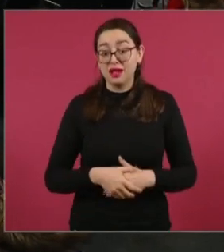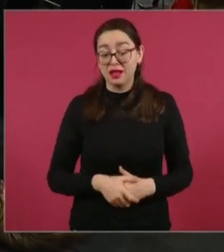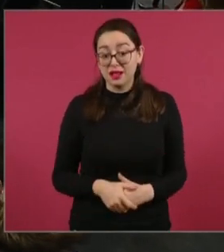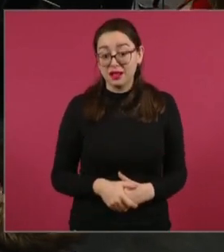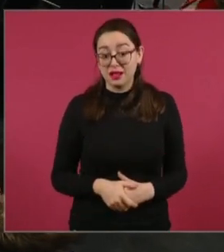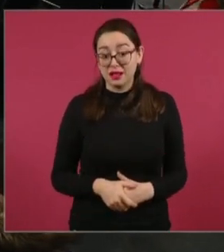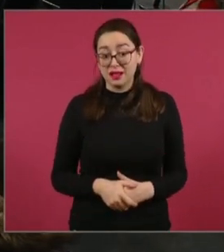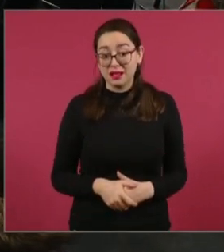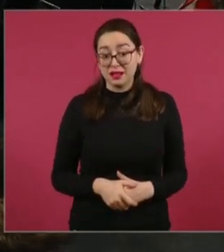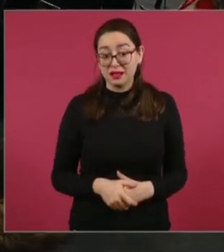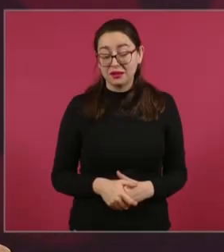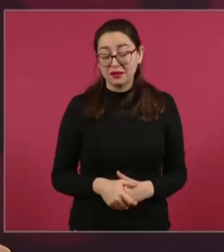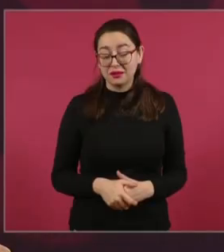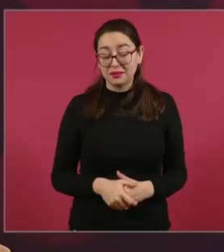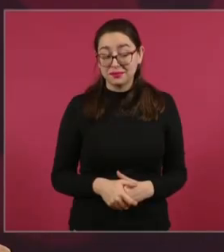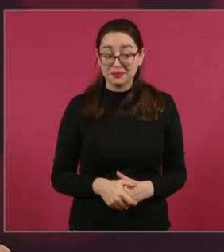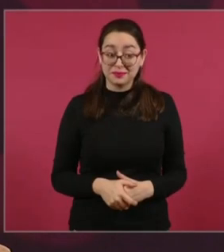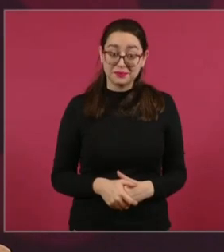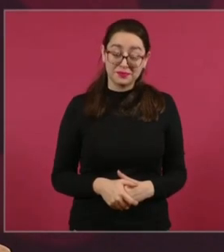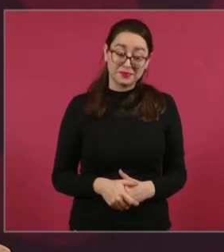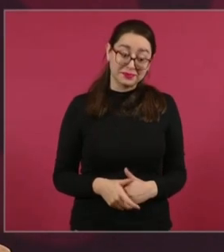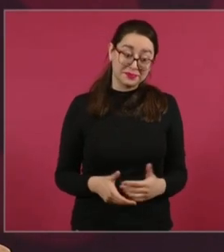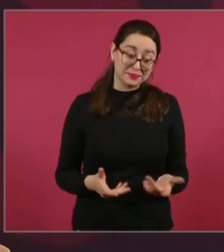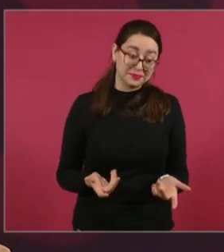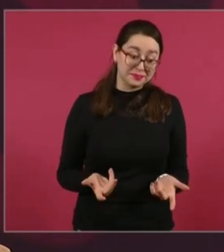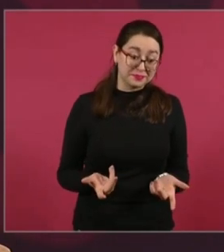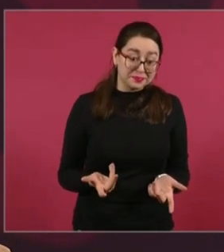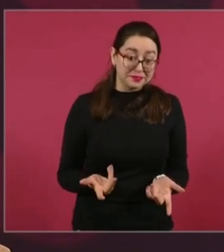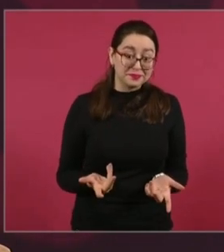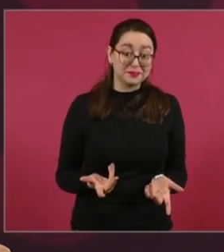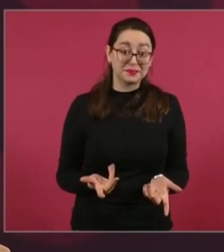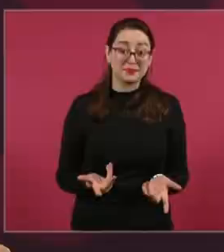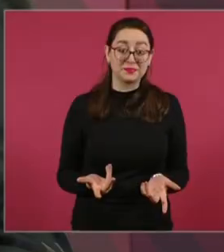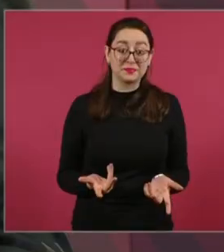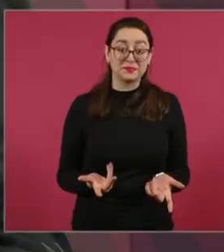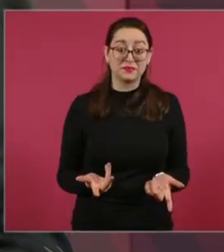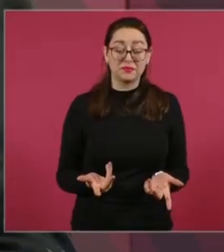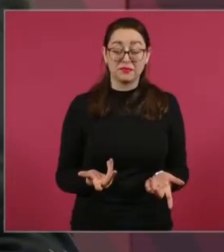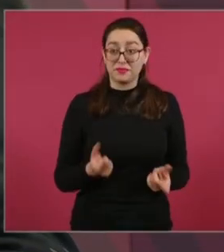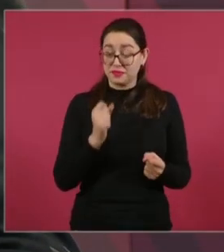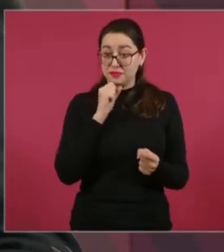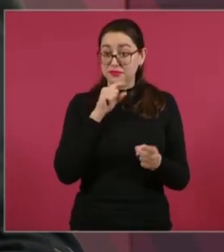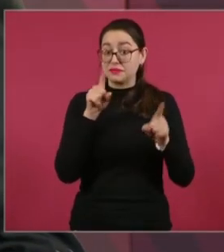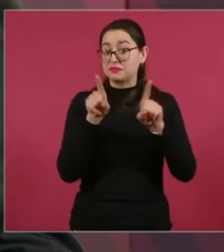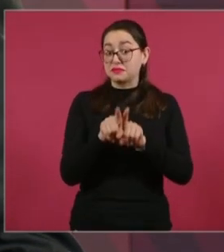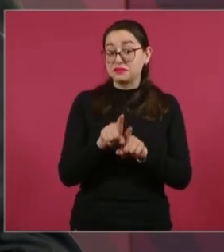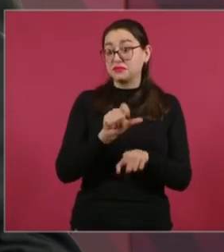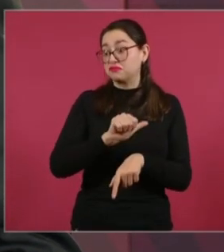dado premios Nobel a represores,